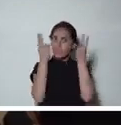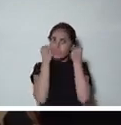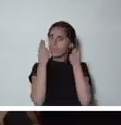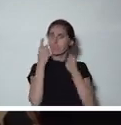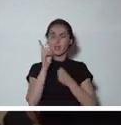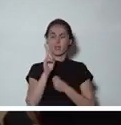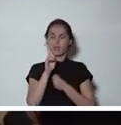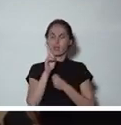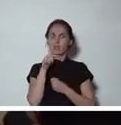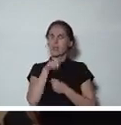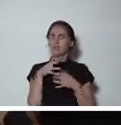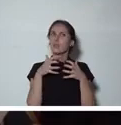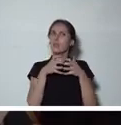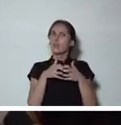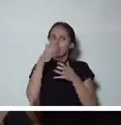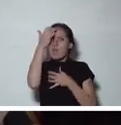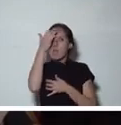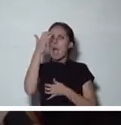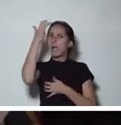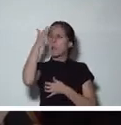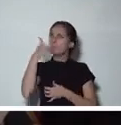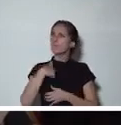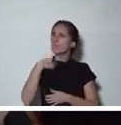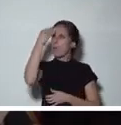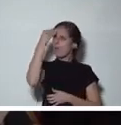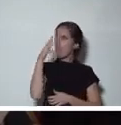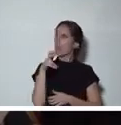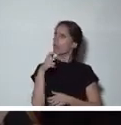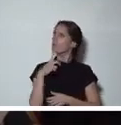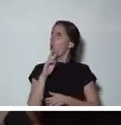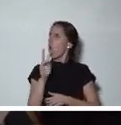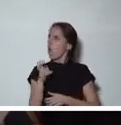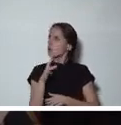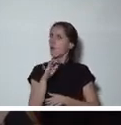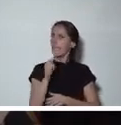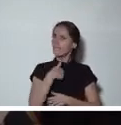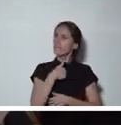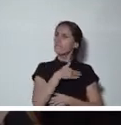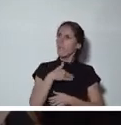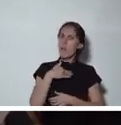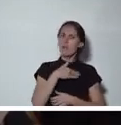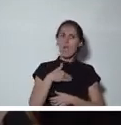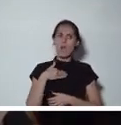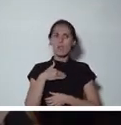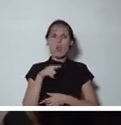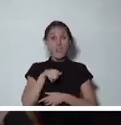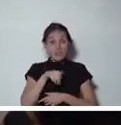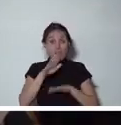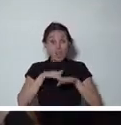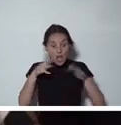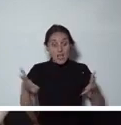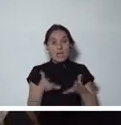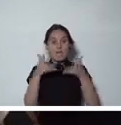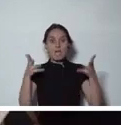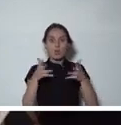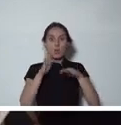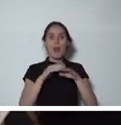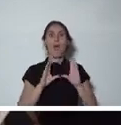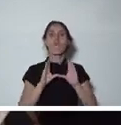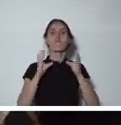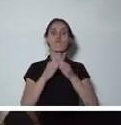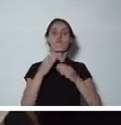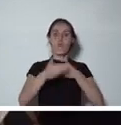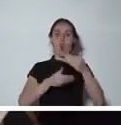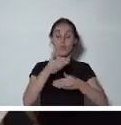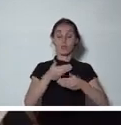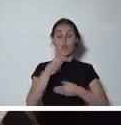otas formas de ser mujer de estar en el mundo de tener sus derechos garantizados y estaban empujando los procesos colectivos yo quiero que cuando pensemos en